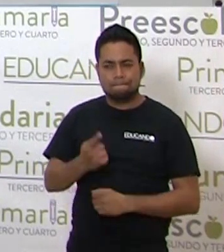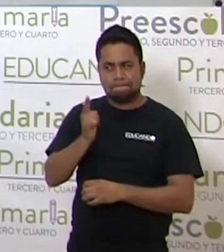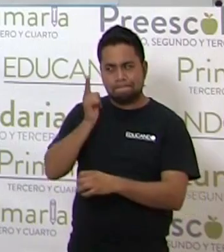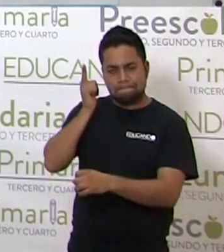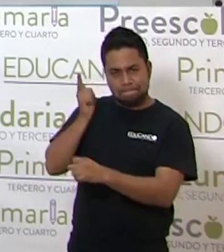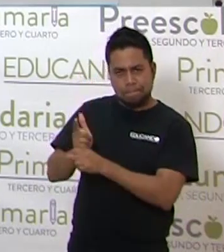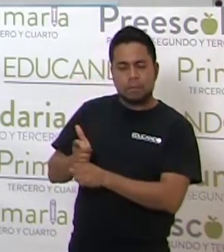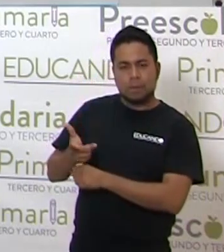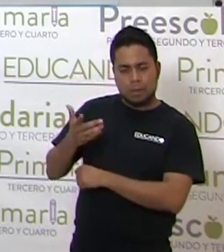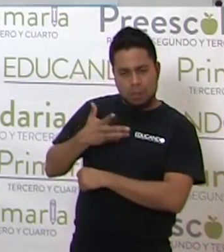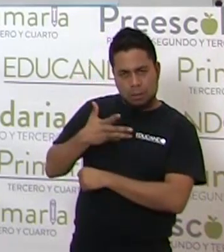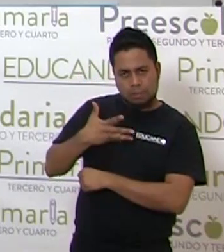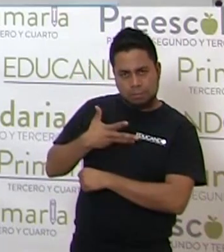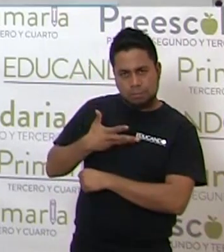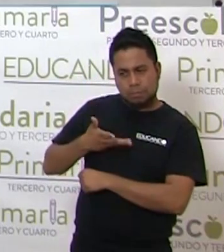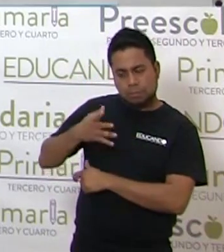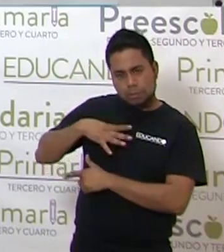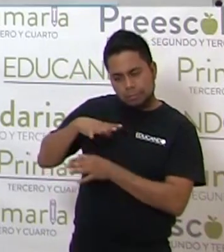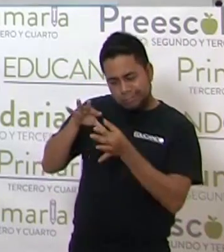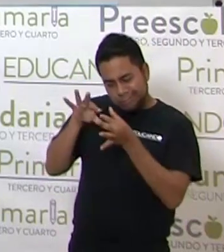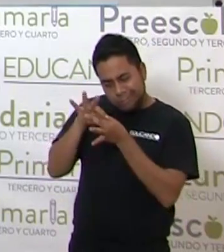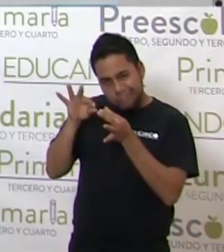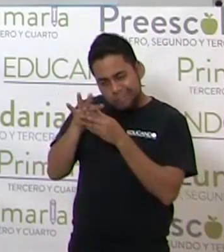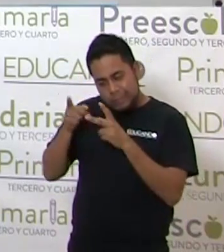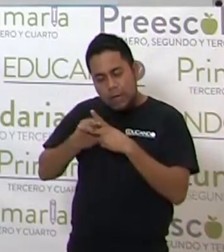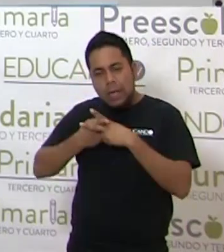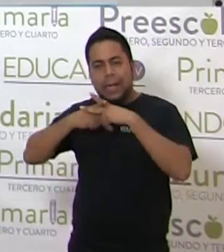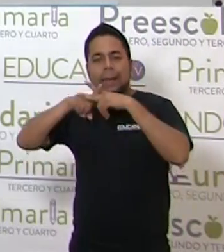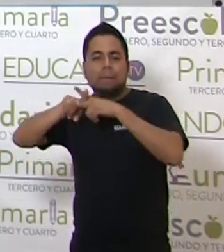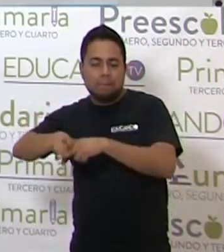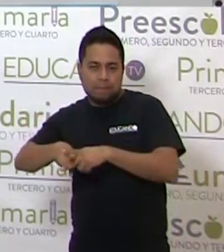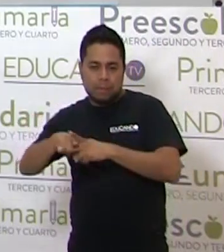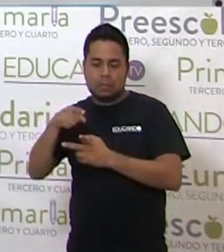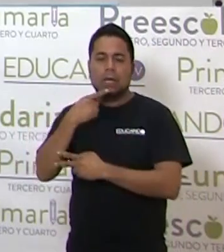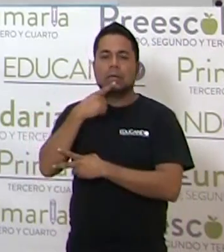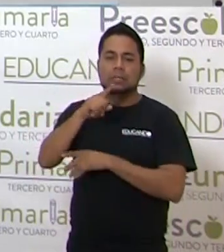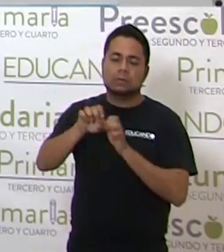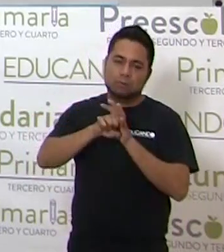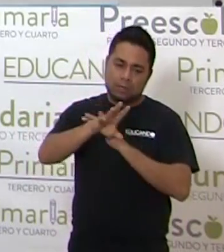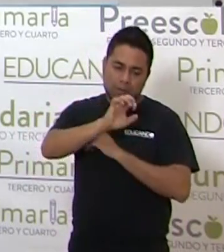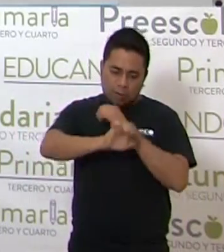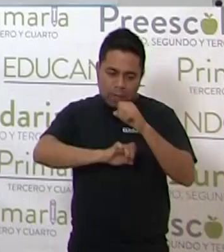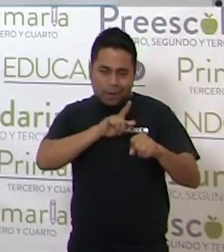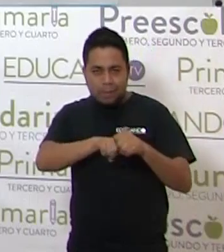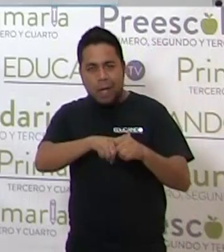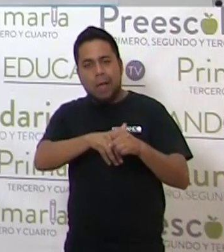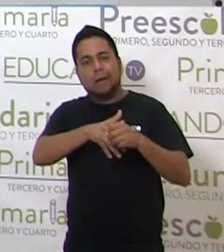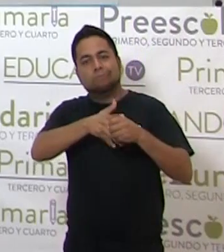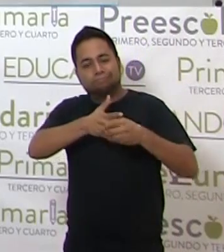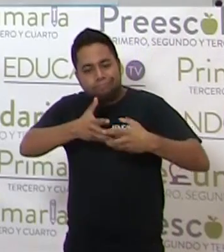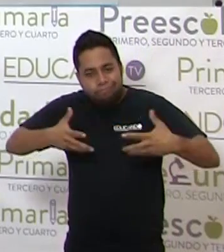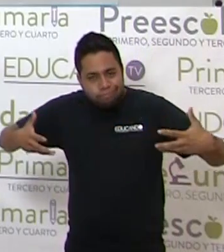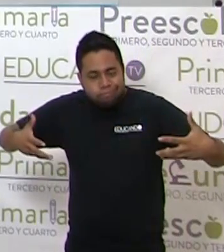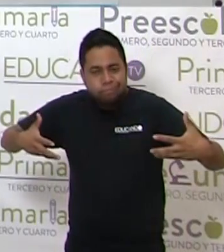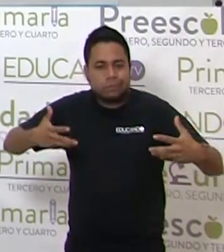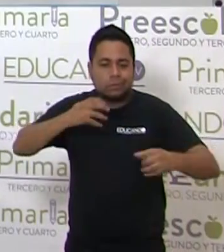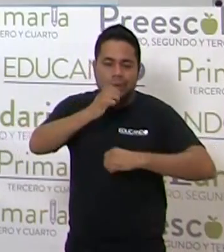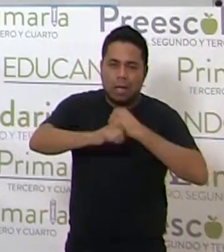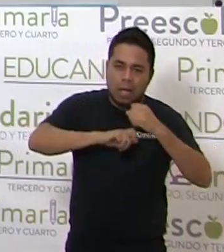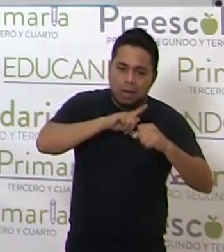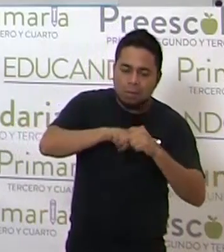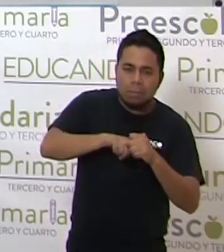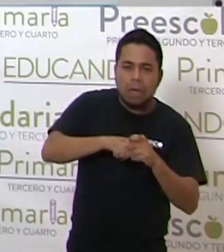darnos cuenta, tiene una introducción cuando nos dice que el animal es corpulento, que es sociable